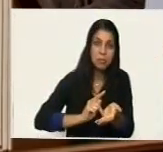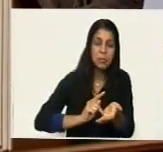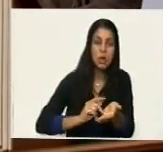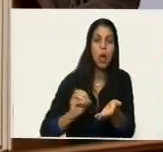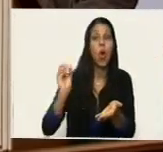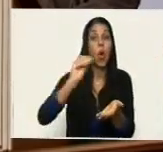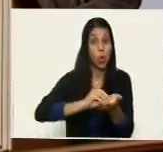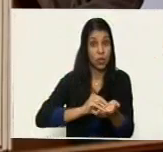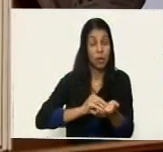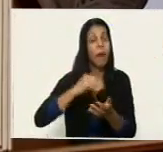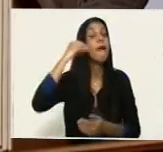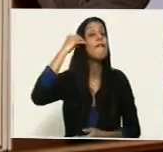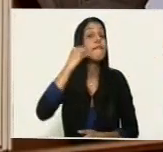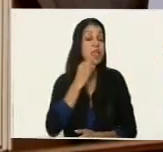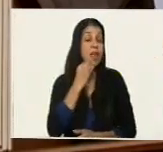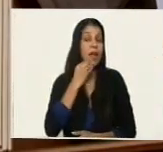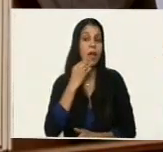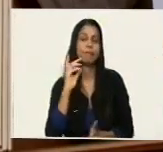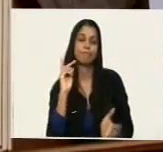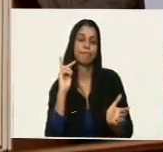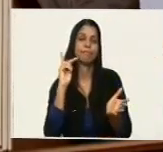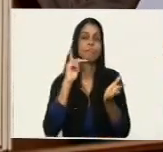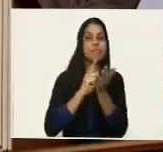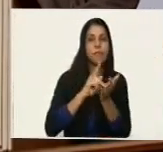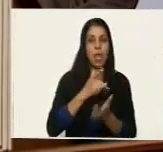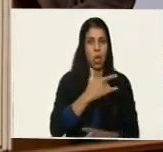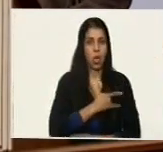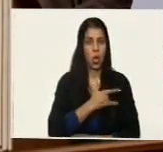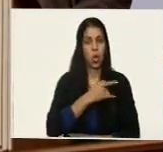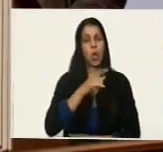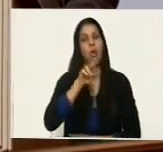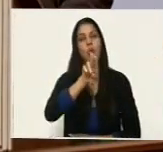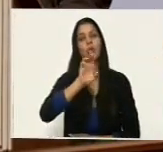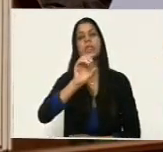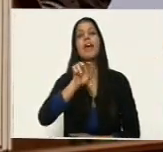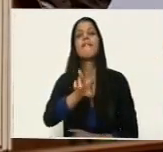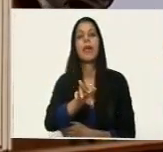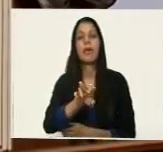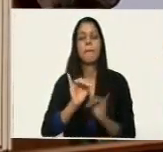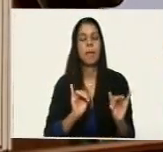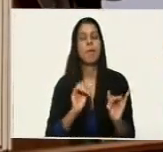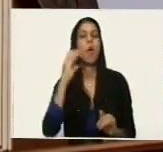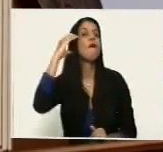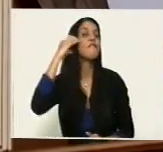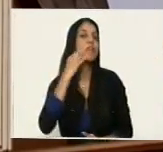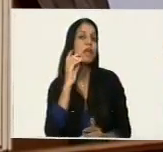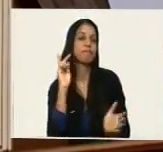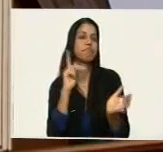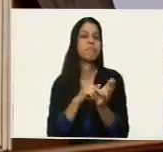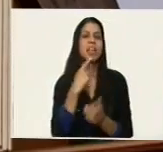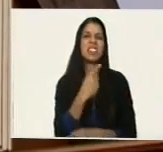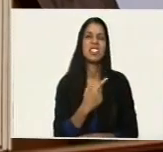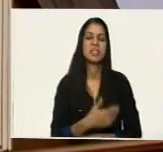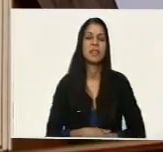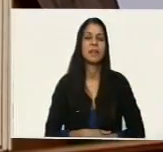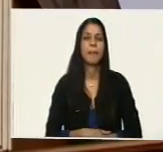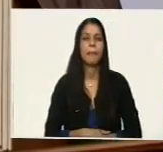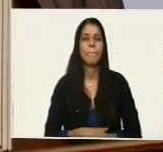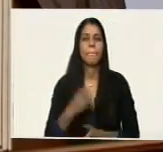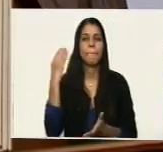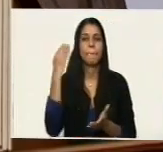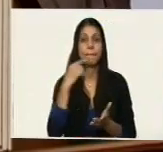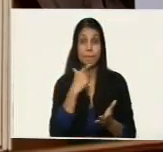ir a la Universidad Central donde había estado en el 59. Y él dijo lo siguiente, ahí eso se lo recogieron en un